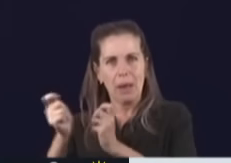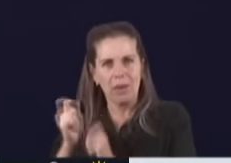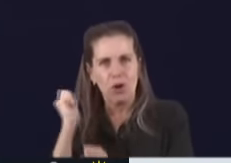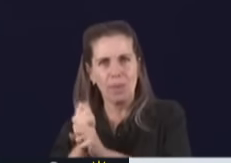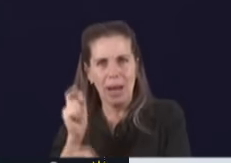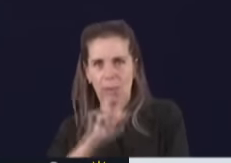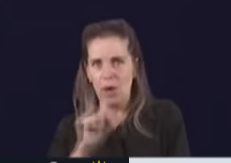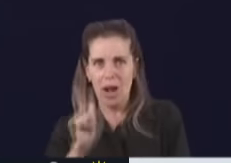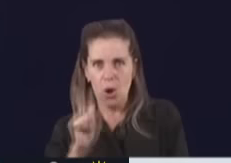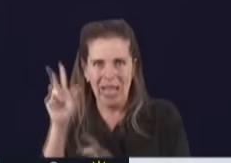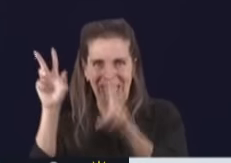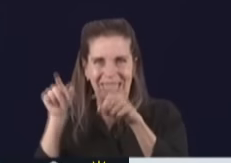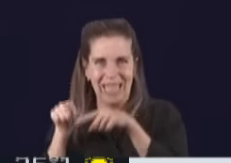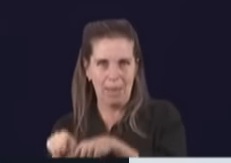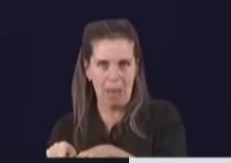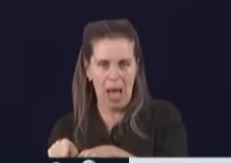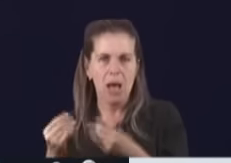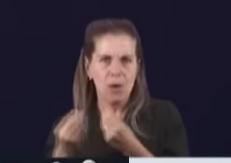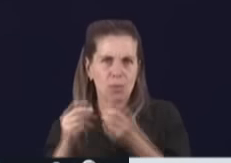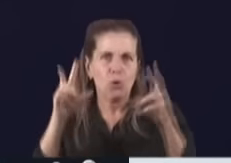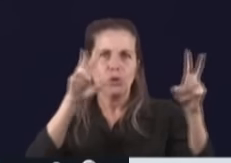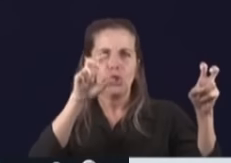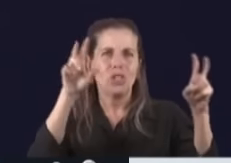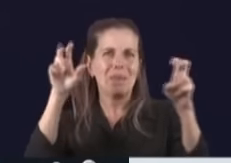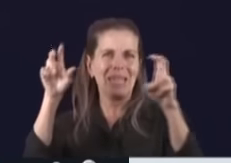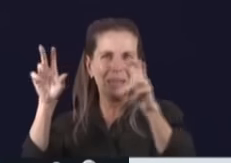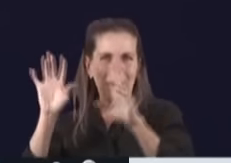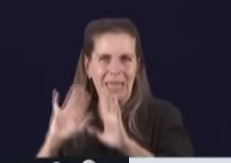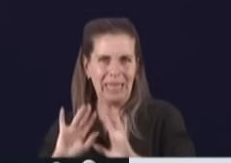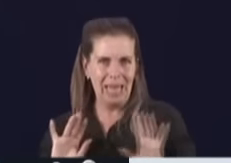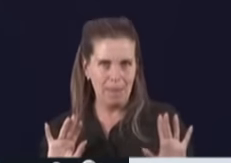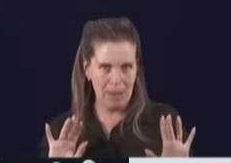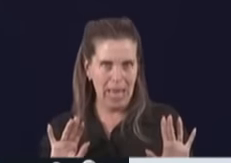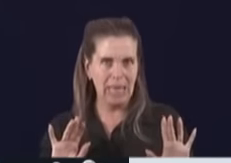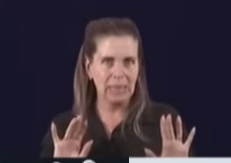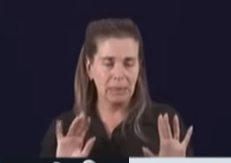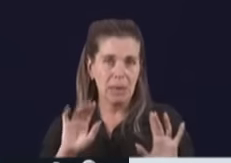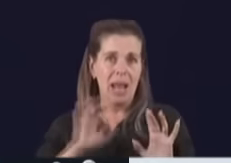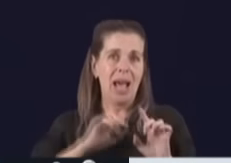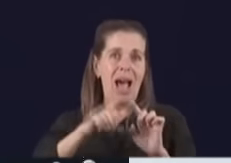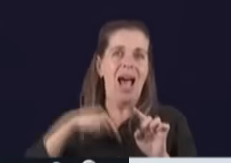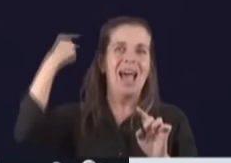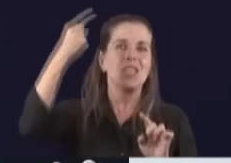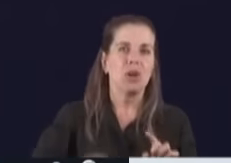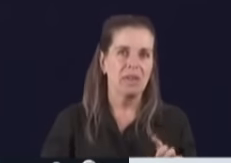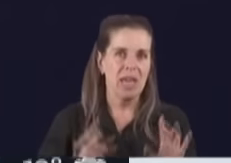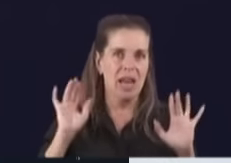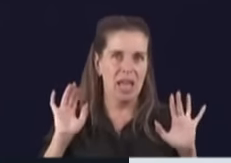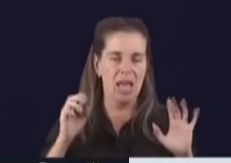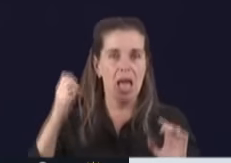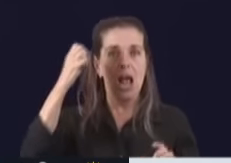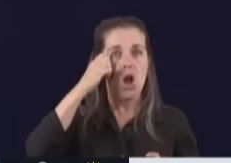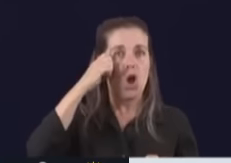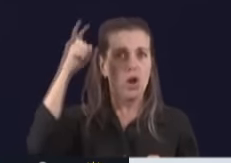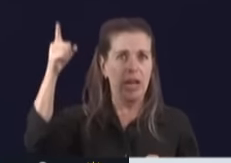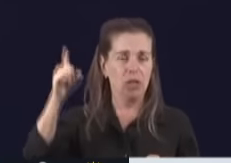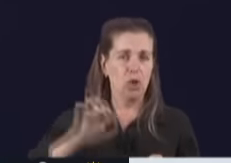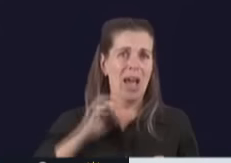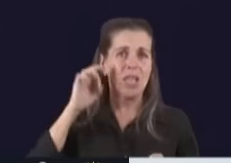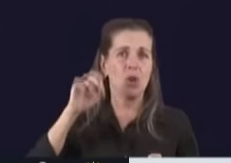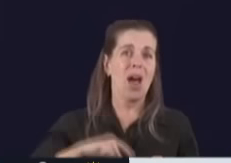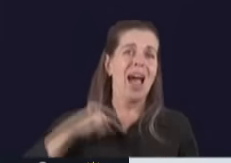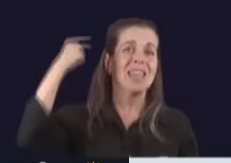que se van a ir dando en la agenda legislativa de sesiones ordinarias durante 2026, ¿no? A partir